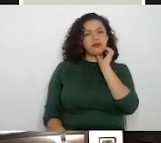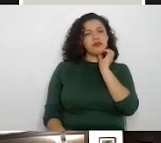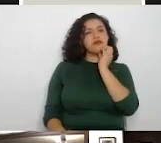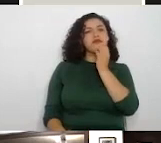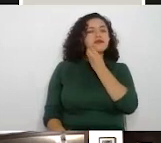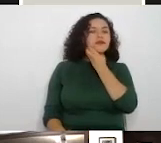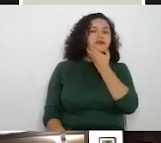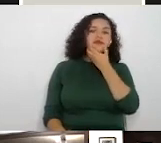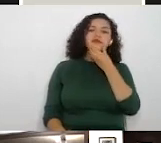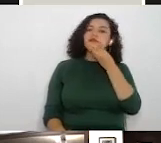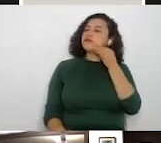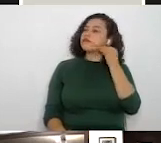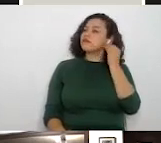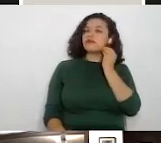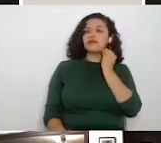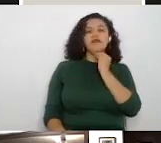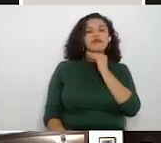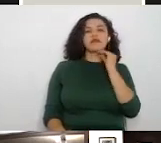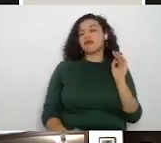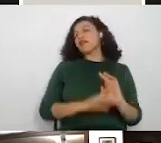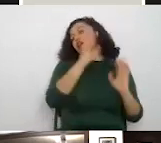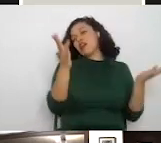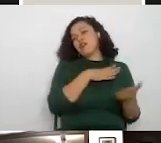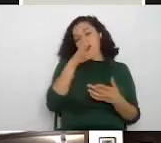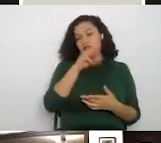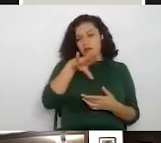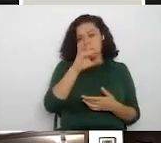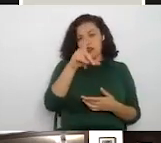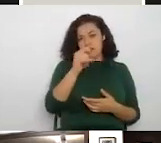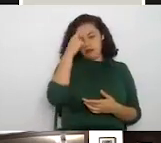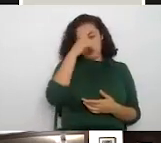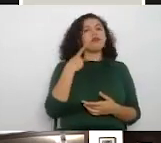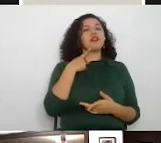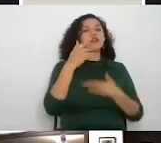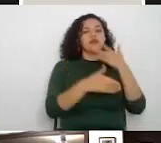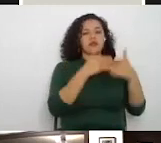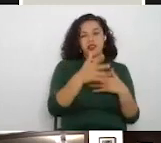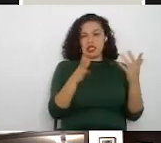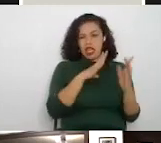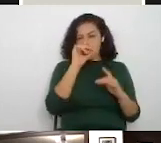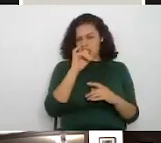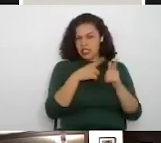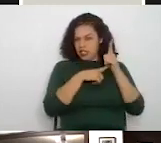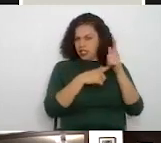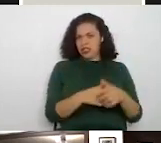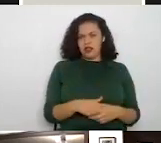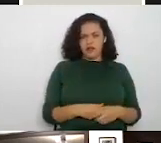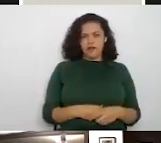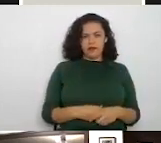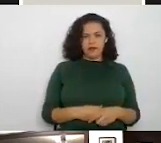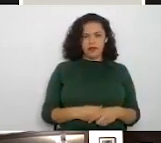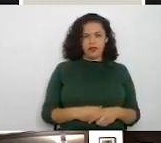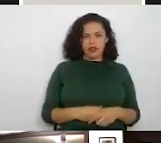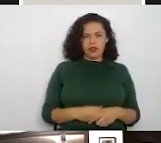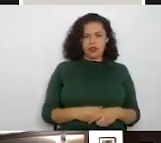Y bueno, así va a estar nuestro manual de políticas y procedimientos hasta que decidamos que necesita hacerse una